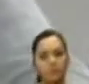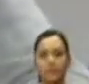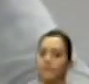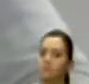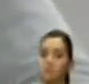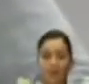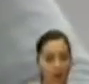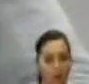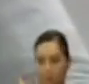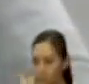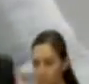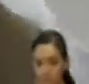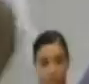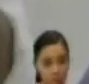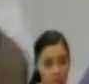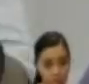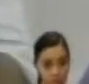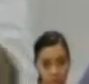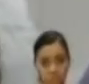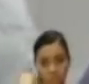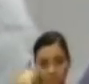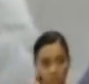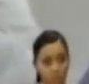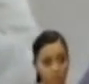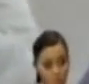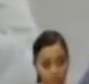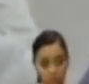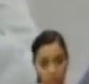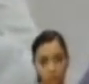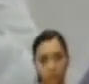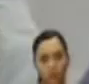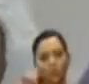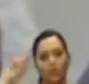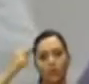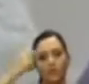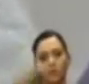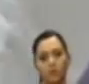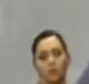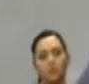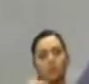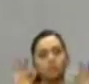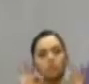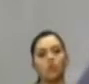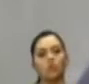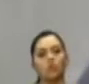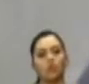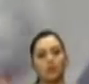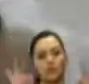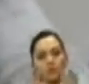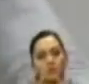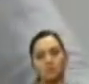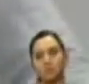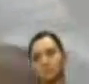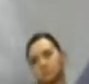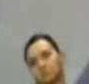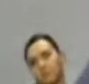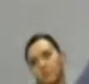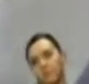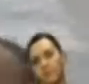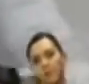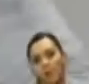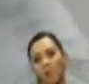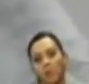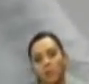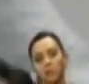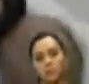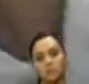nuestros deportistas de alto rendimiento reciben un pago del gobierno, pero pagos importantes, ¿no?, que pueden ir hasta 6-7 salarios básicos,